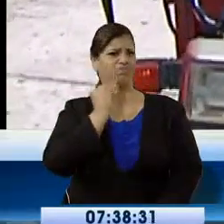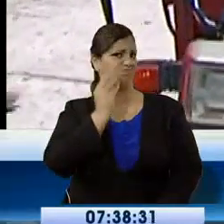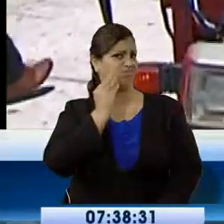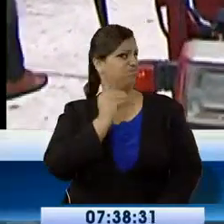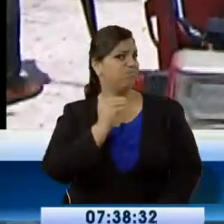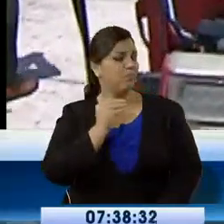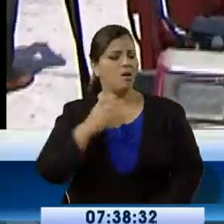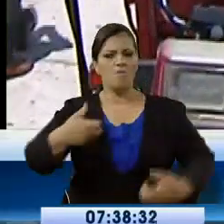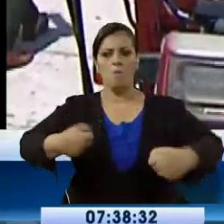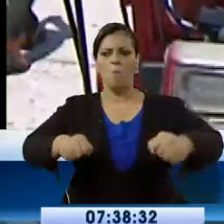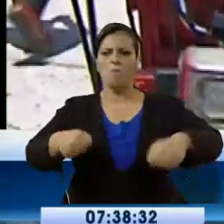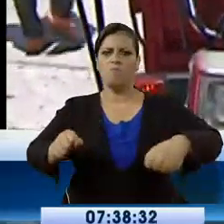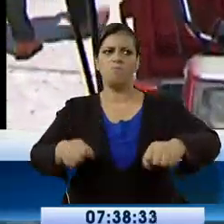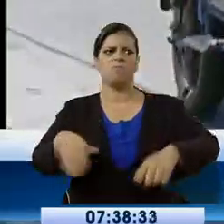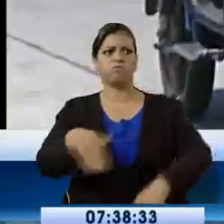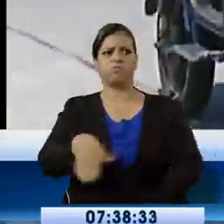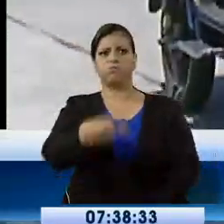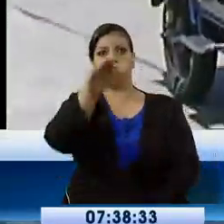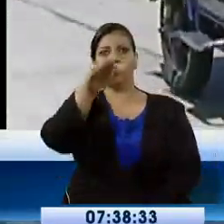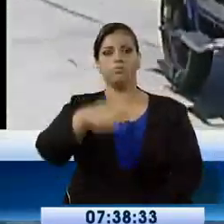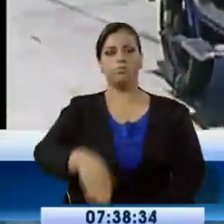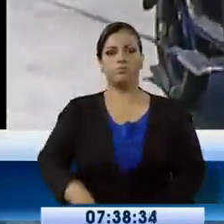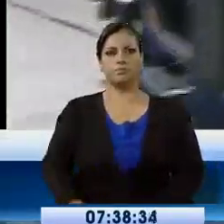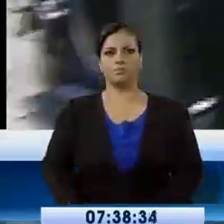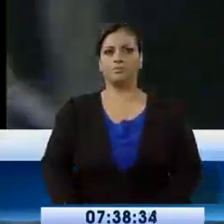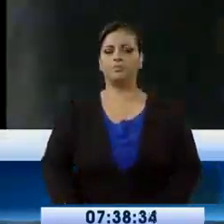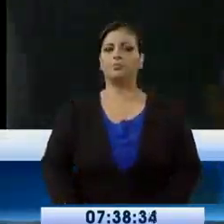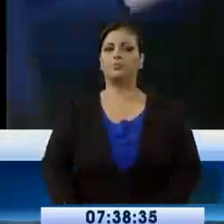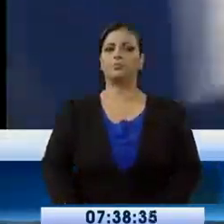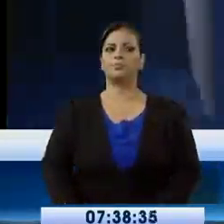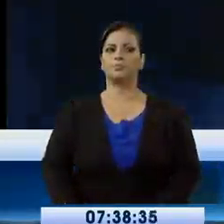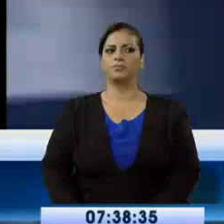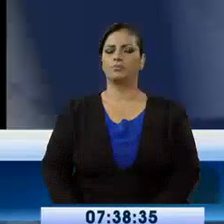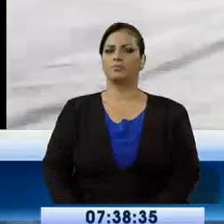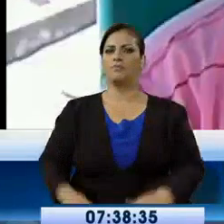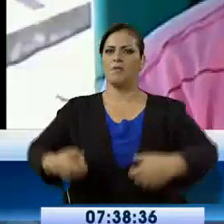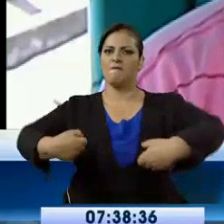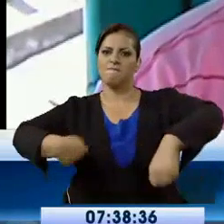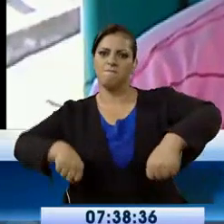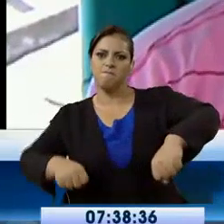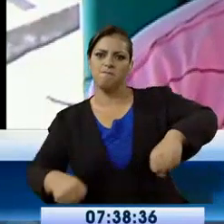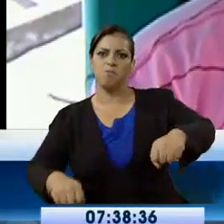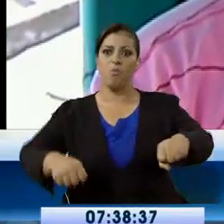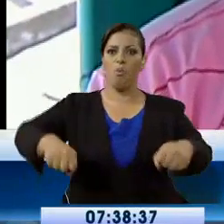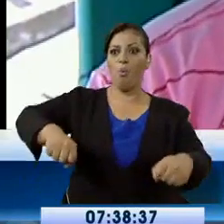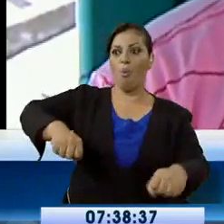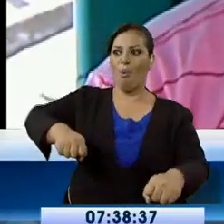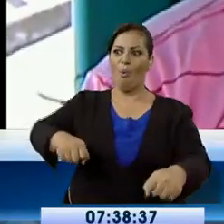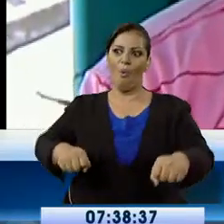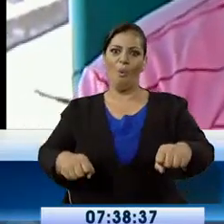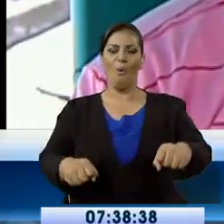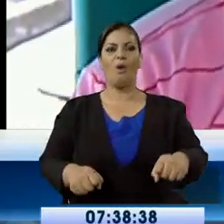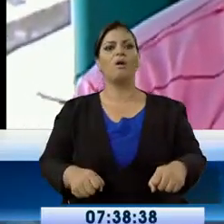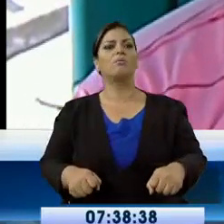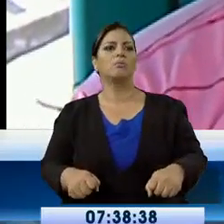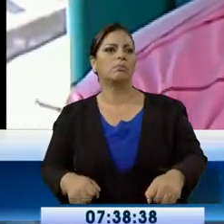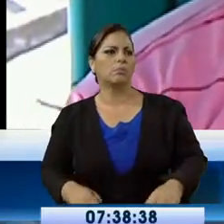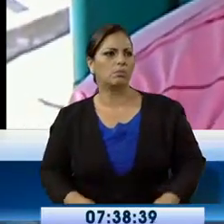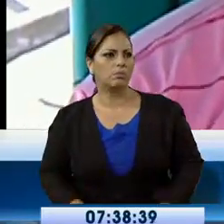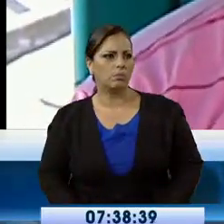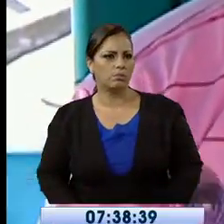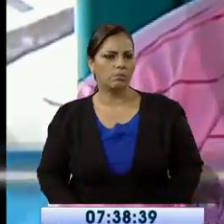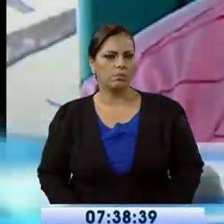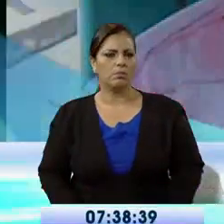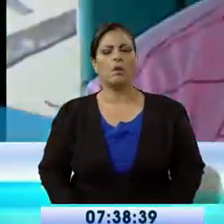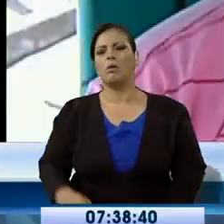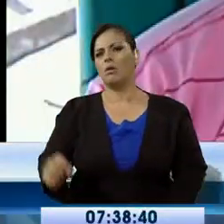conductores confirman que algunos operadores se confunden en el timón. Pero a veces sí, como que se aborotan los panes igual.